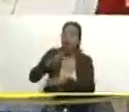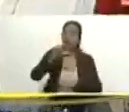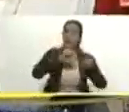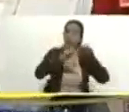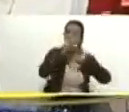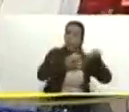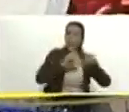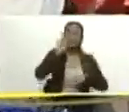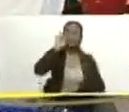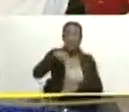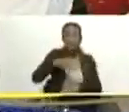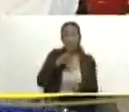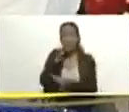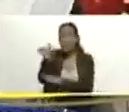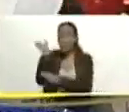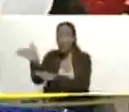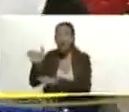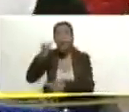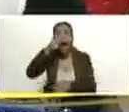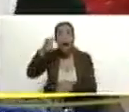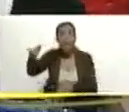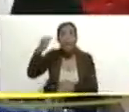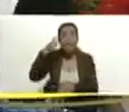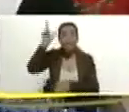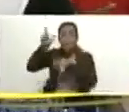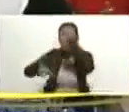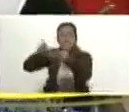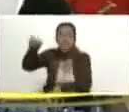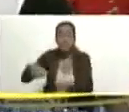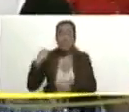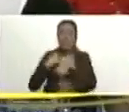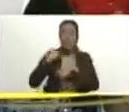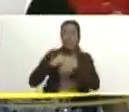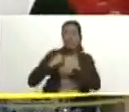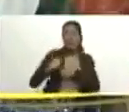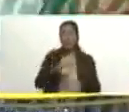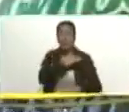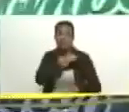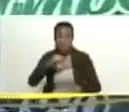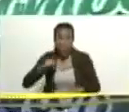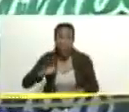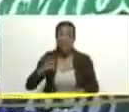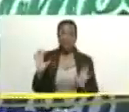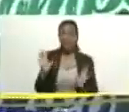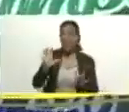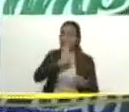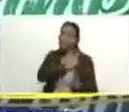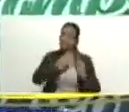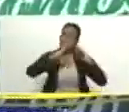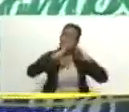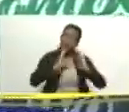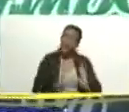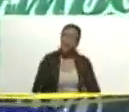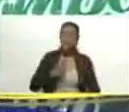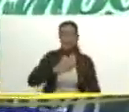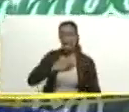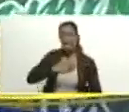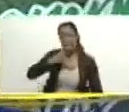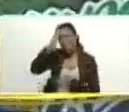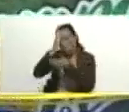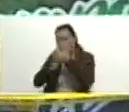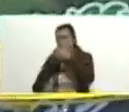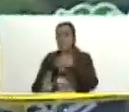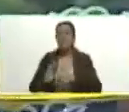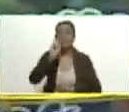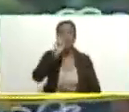presidente, vamos también a nuestros campesinos, a nuestro productor independiente, muy el importante. De a pie, el que siembra a pie. Hay que articular la capacidad productiva